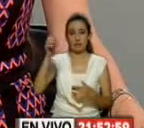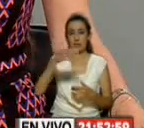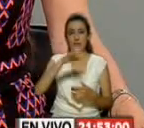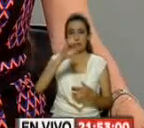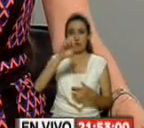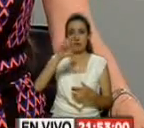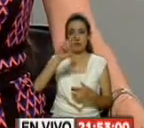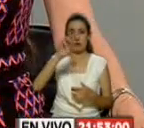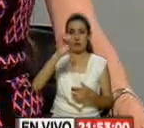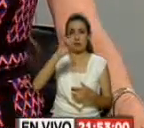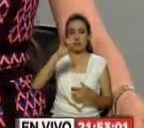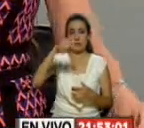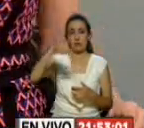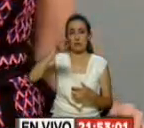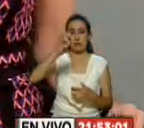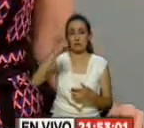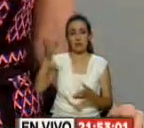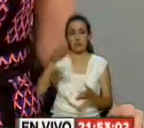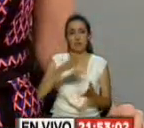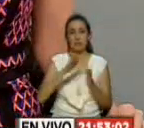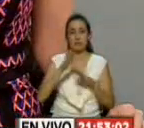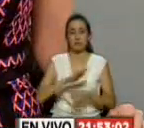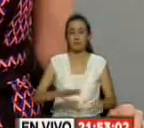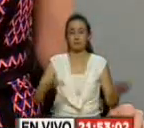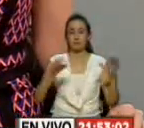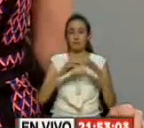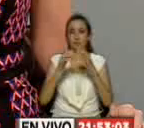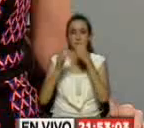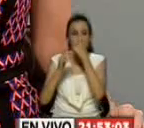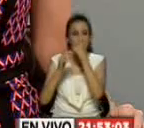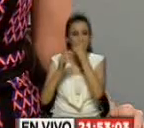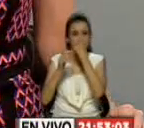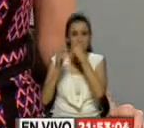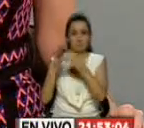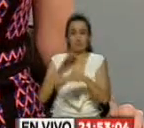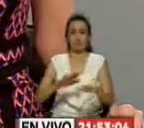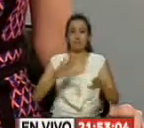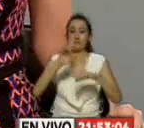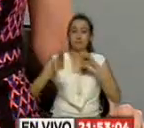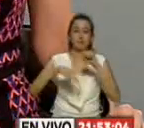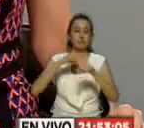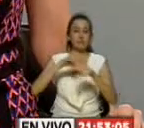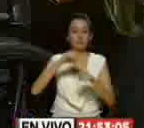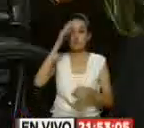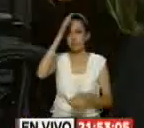Marcelo Cruz se hicieron acreedores de esta distinción en el marco del Día Nacional de la Cultura.